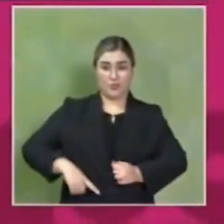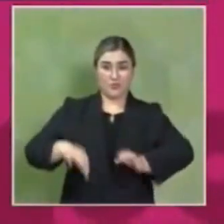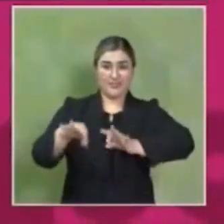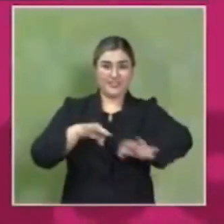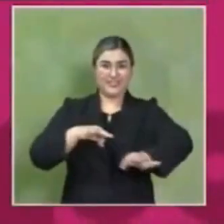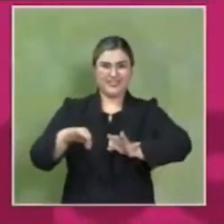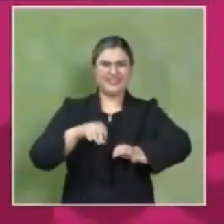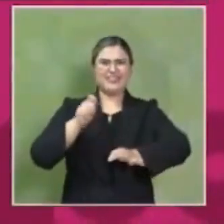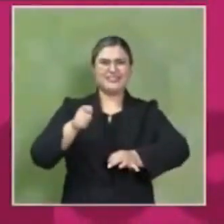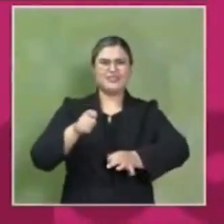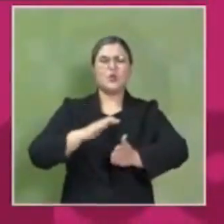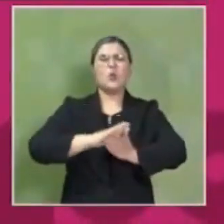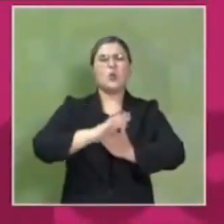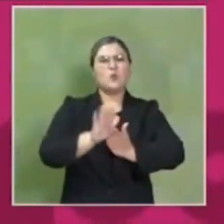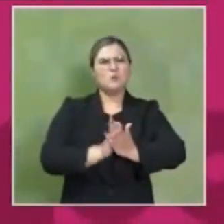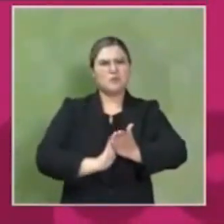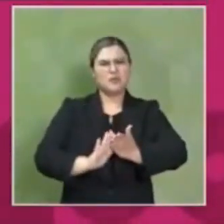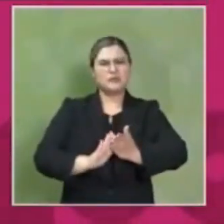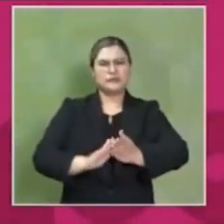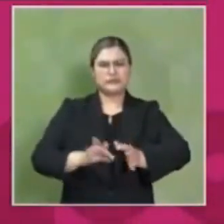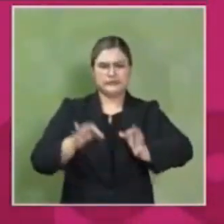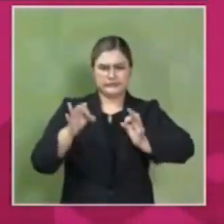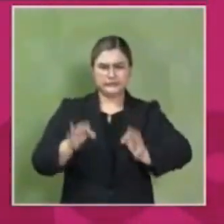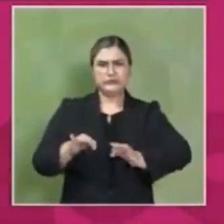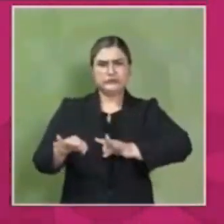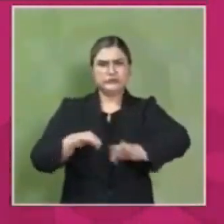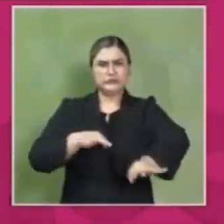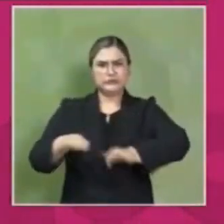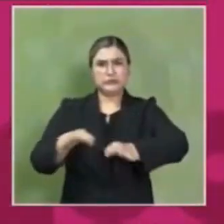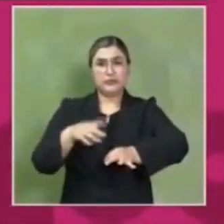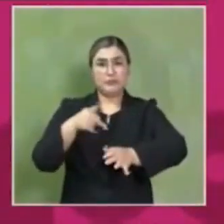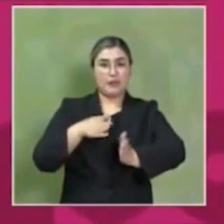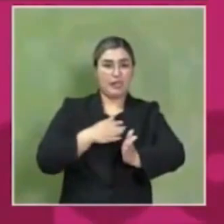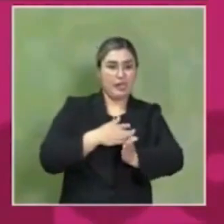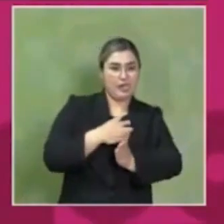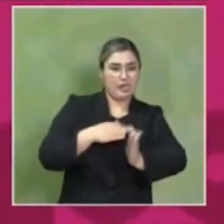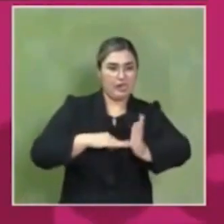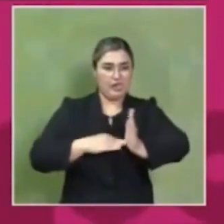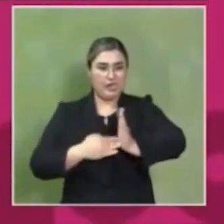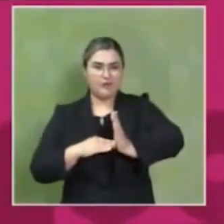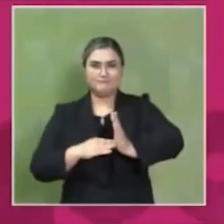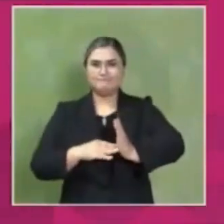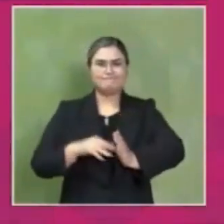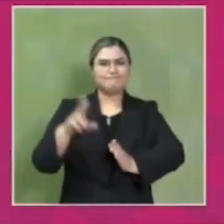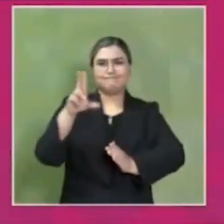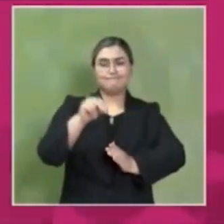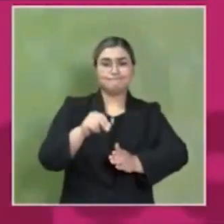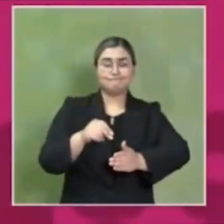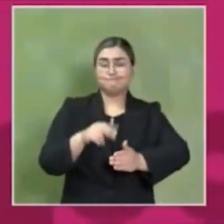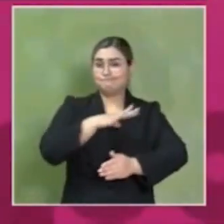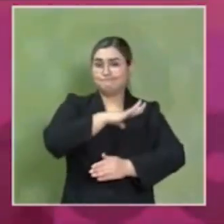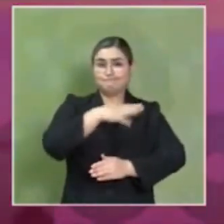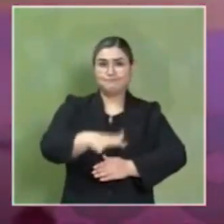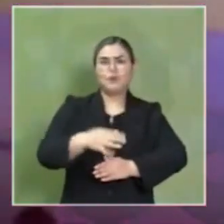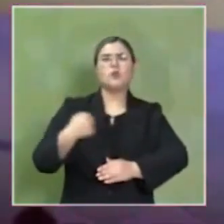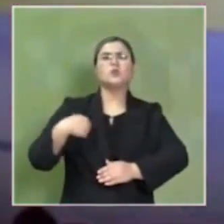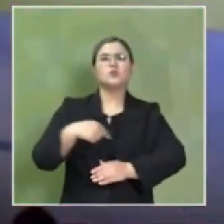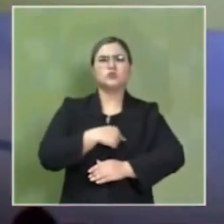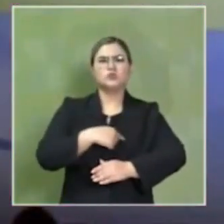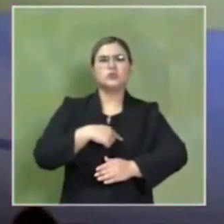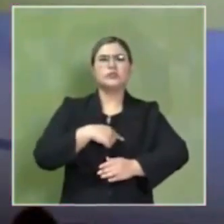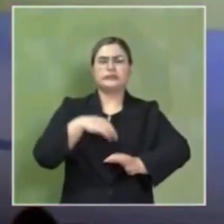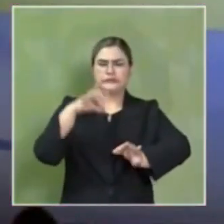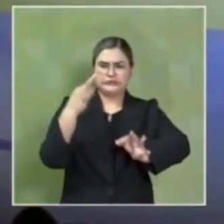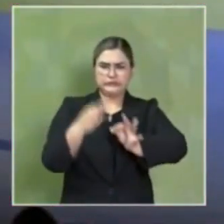Claro, ¿no? Pues, hay que aprovechar para echar tierra y tabulada. Y, bueno, y con esto, no dice cuánto tiempo,